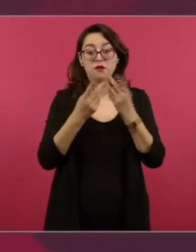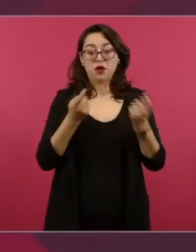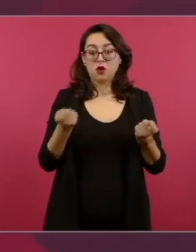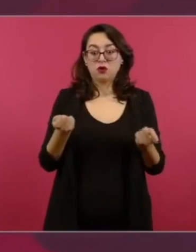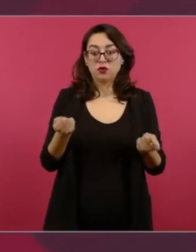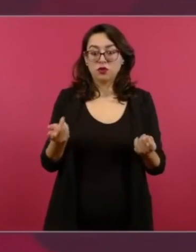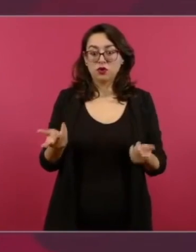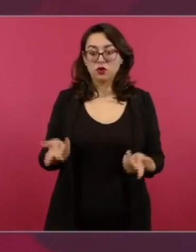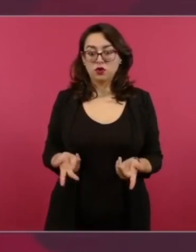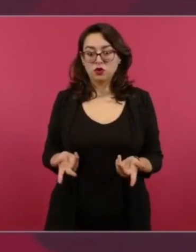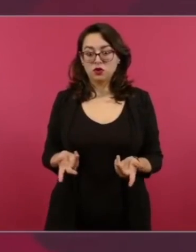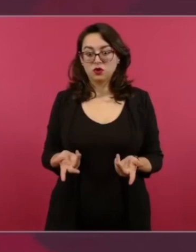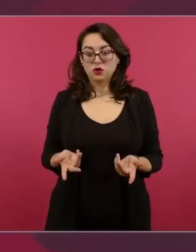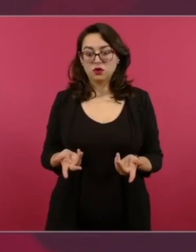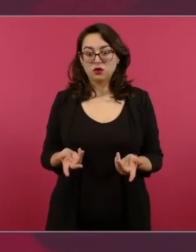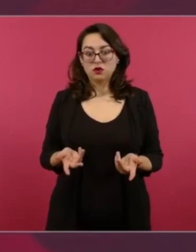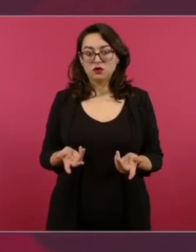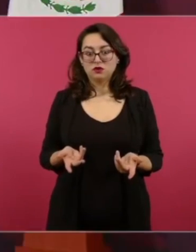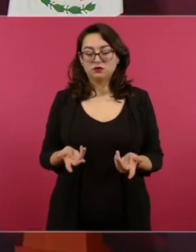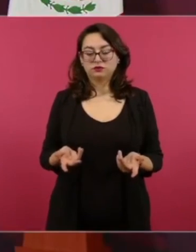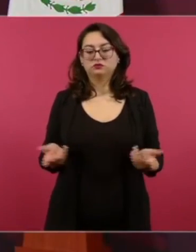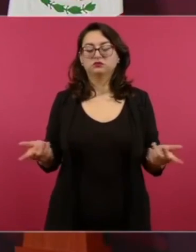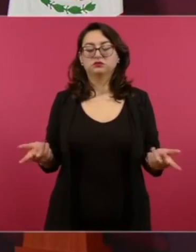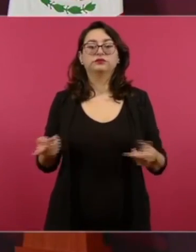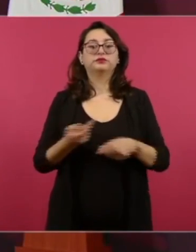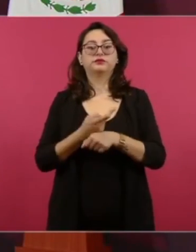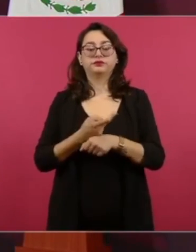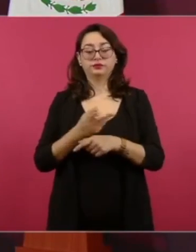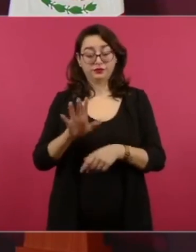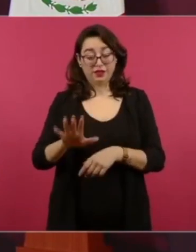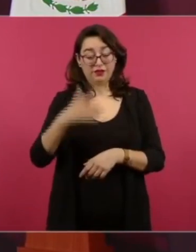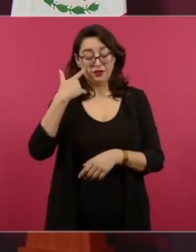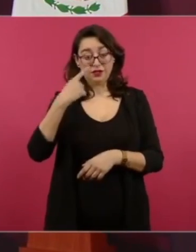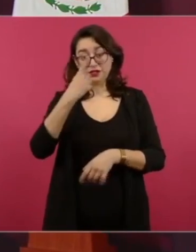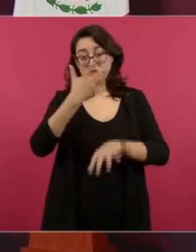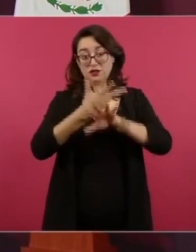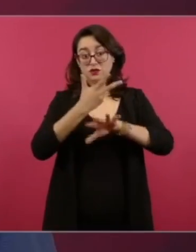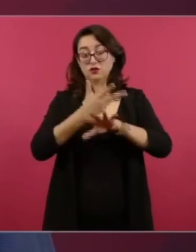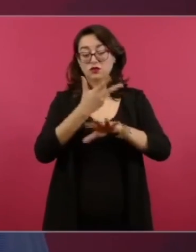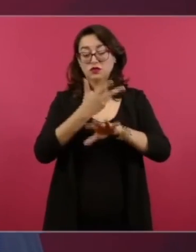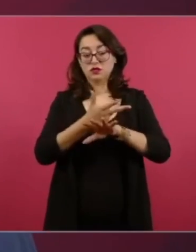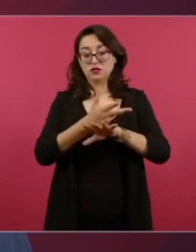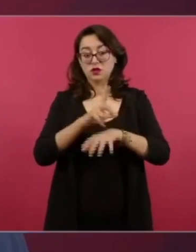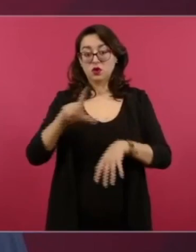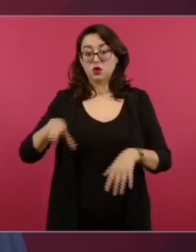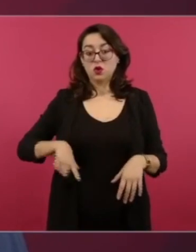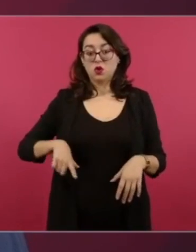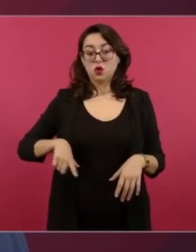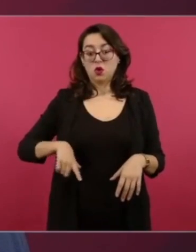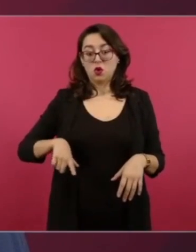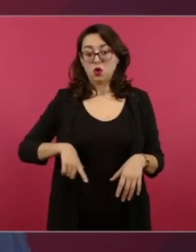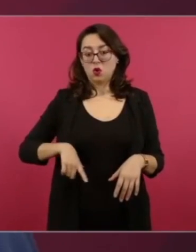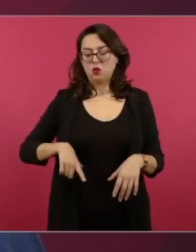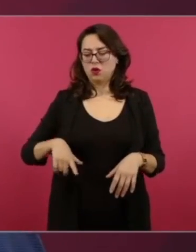el gobierno de Estados Unidos o las agencias de Estados Unidos encargadas de la aviación le mantenían al